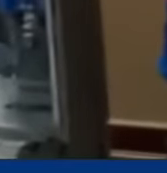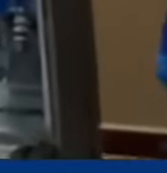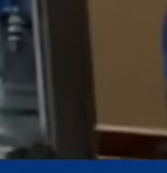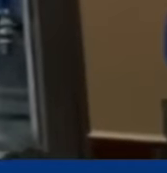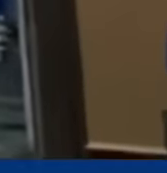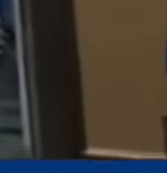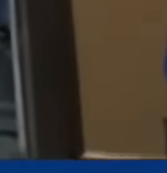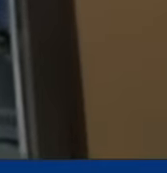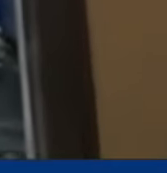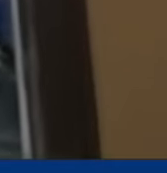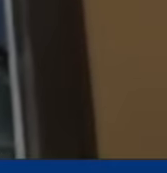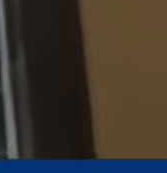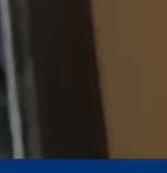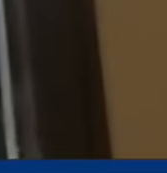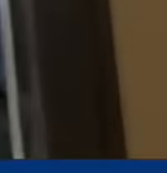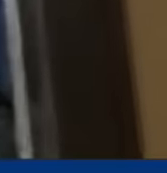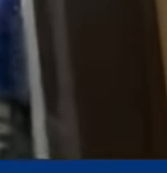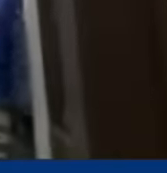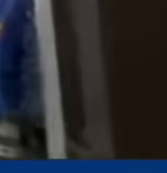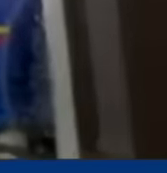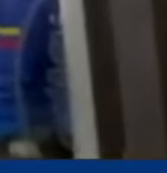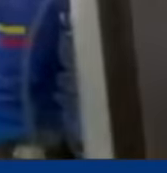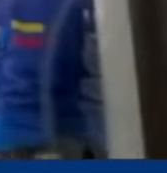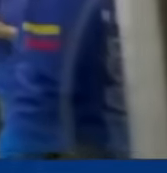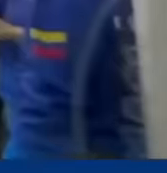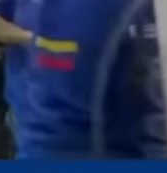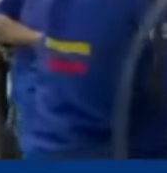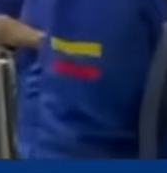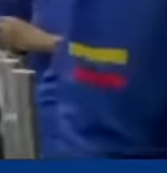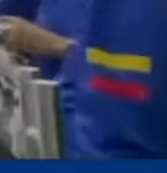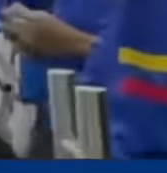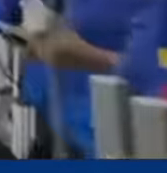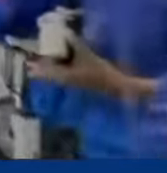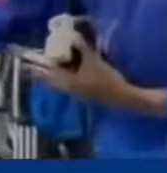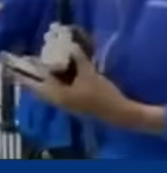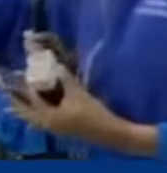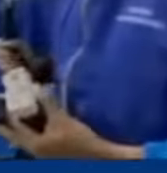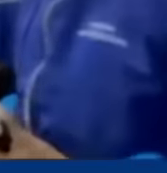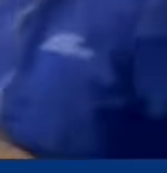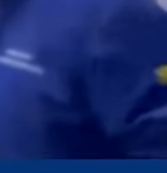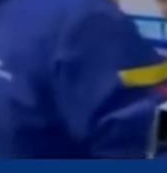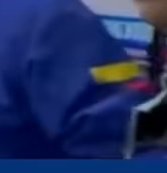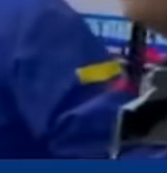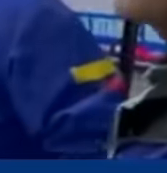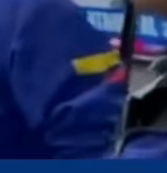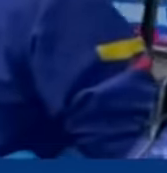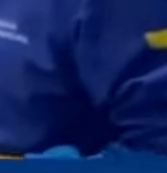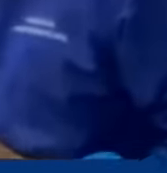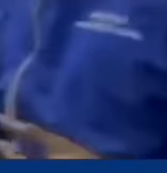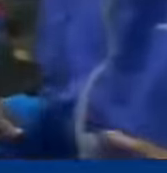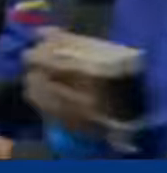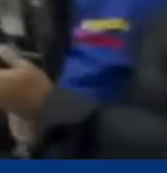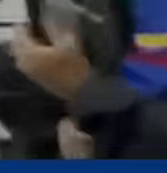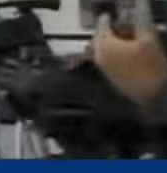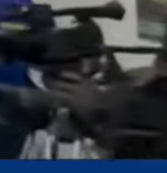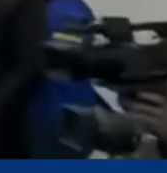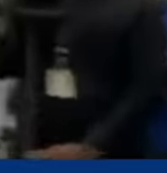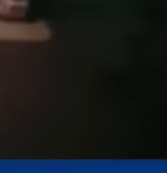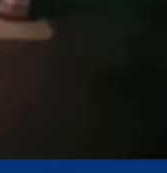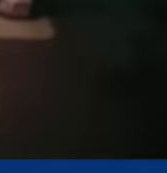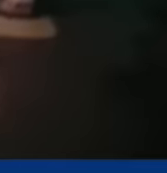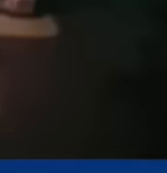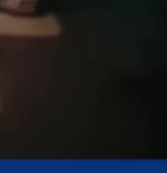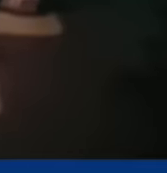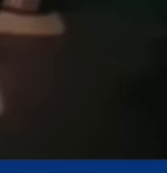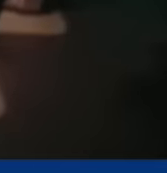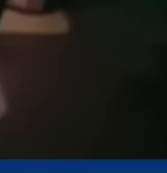dirige precisamente para ofrecer al país un balance de la agresión criminal contra el sistema eléctrico nacional. Ya vemos